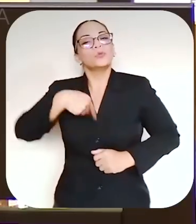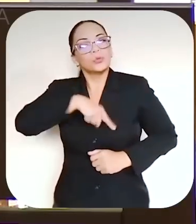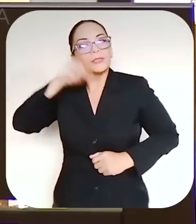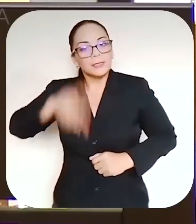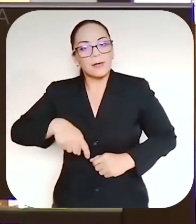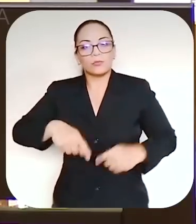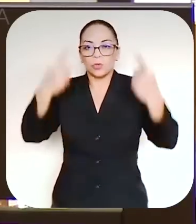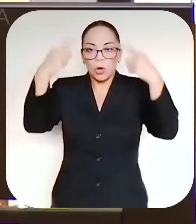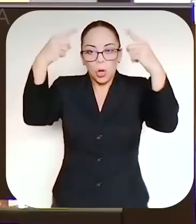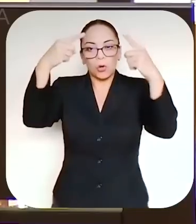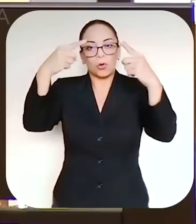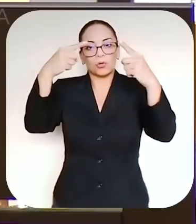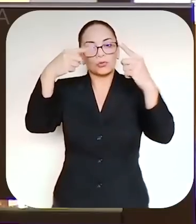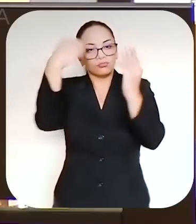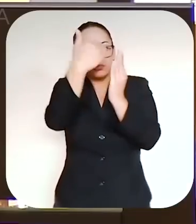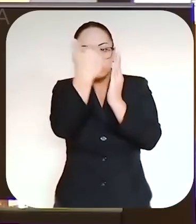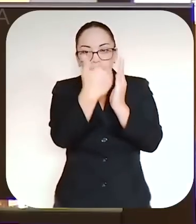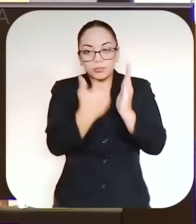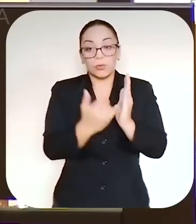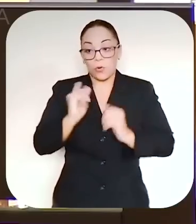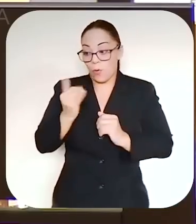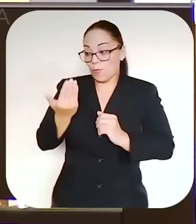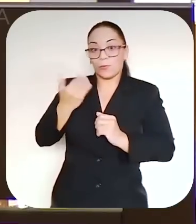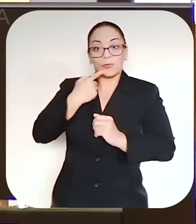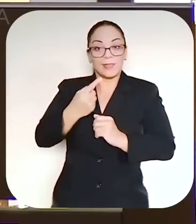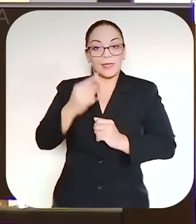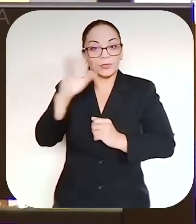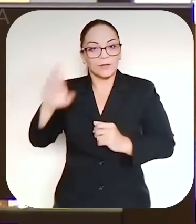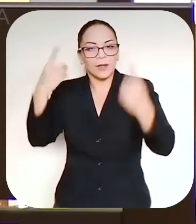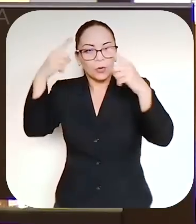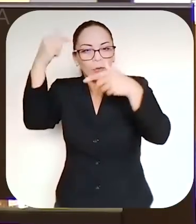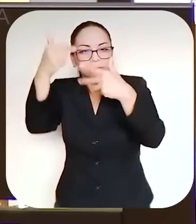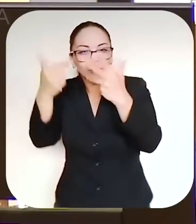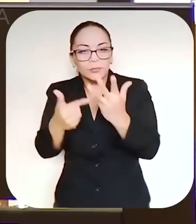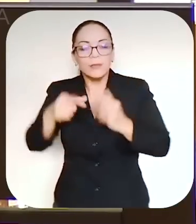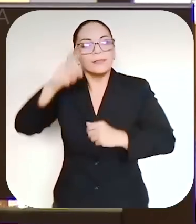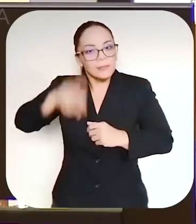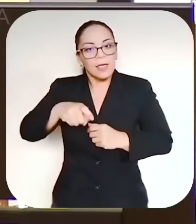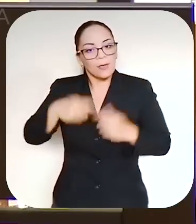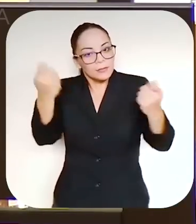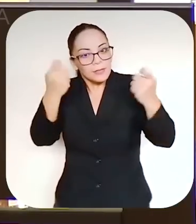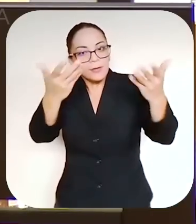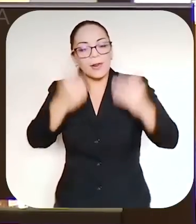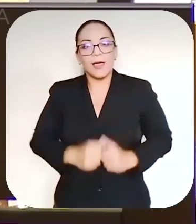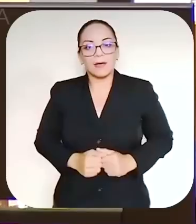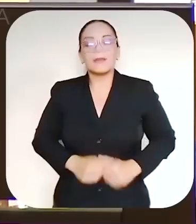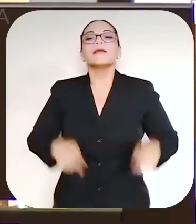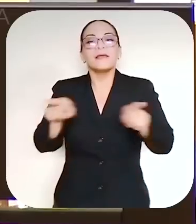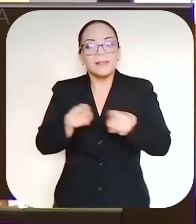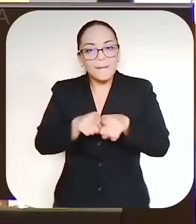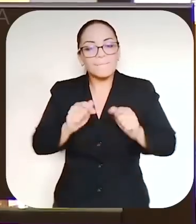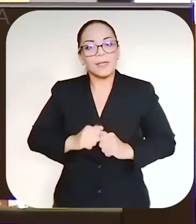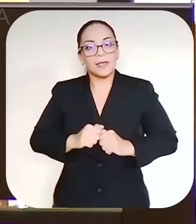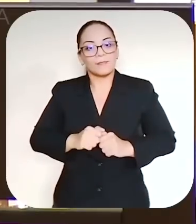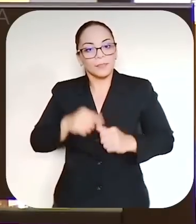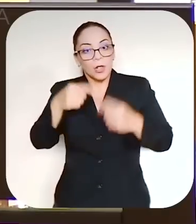necesitamos que los logros específicos tales como los que les acabo de mencionar sean celebrados